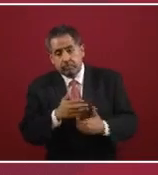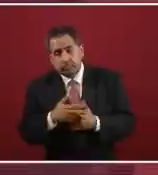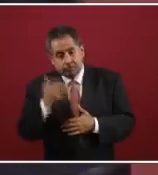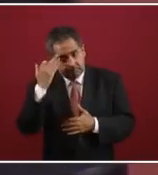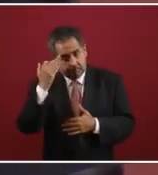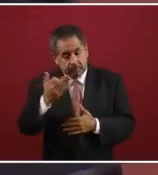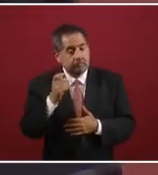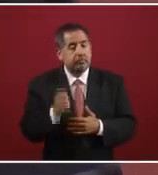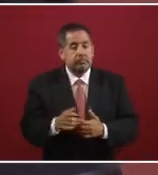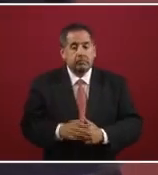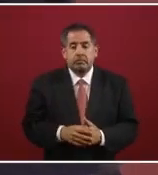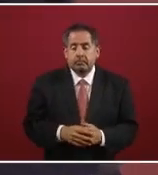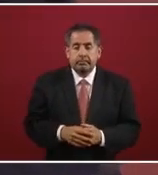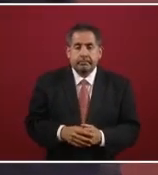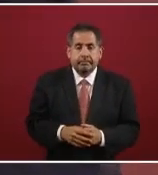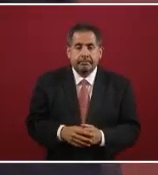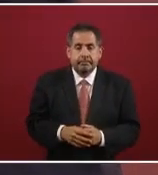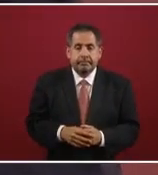tiempo